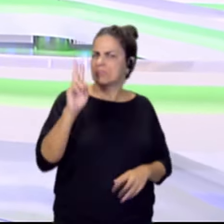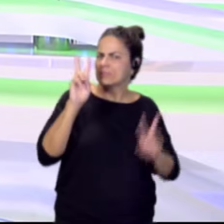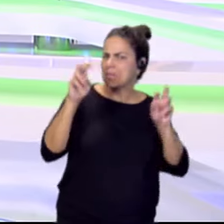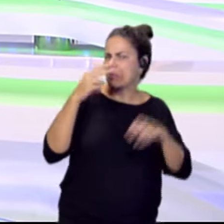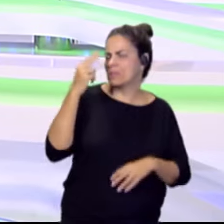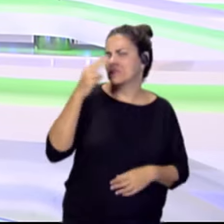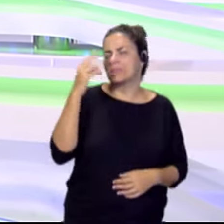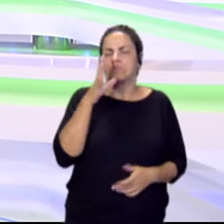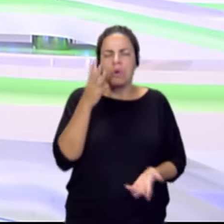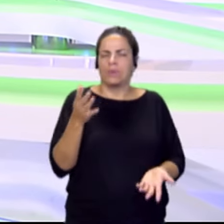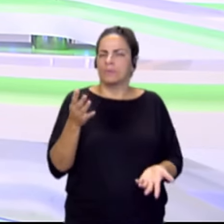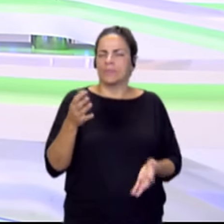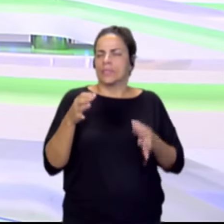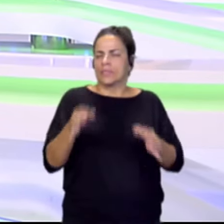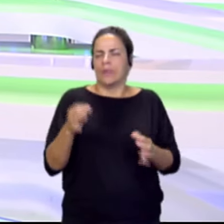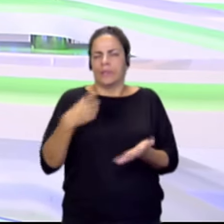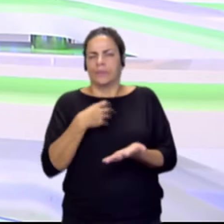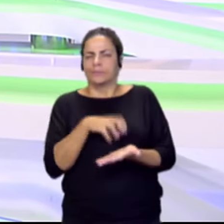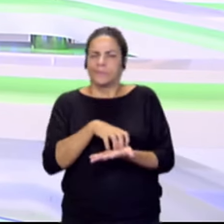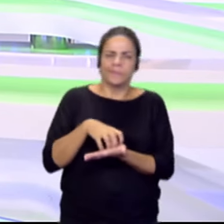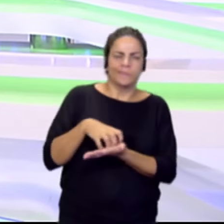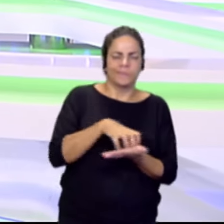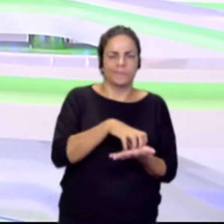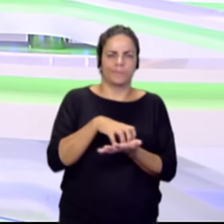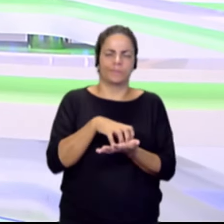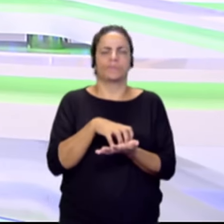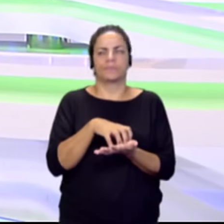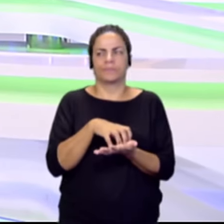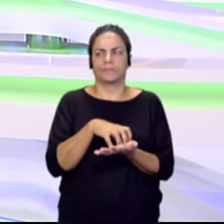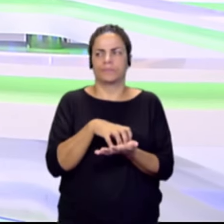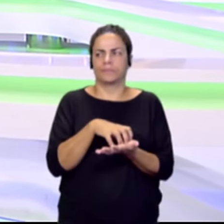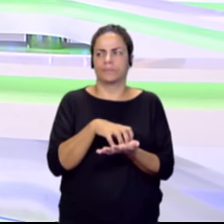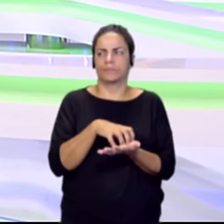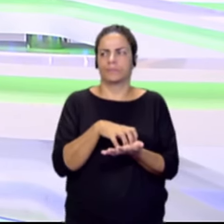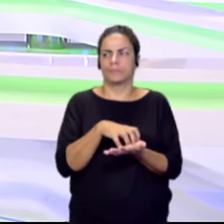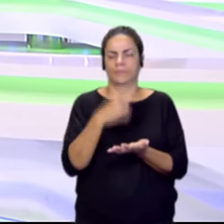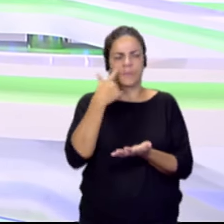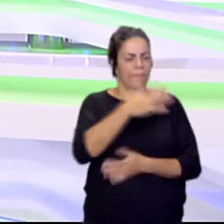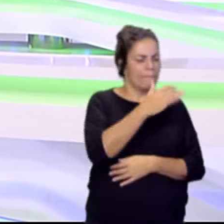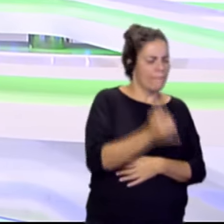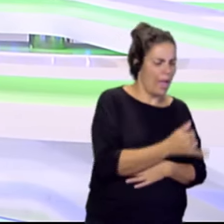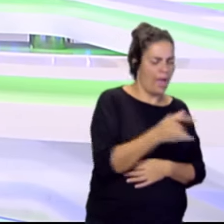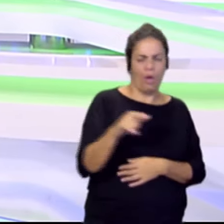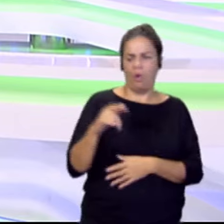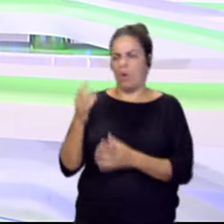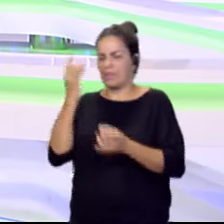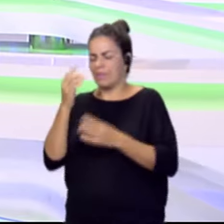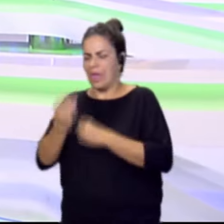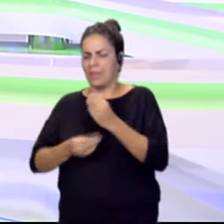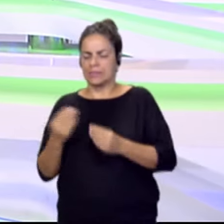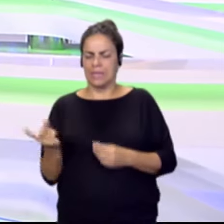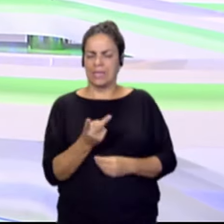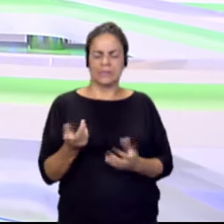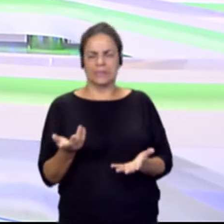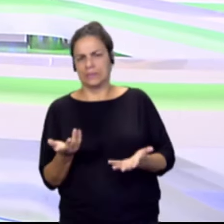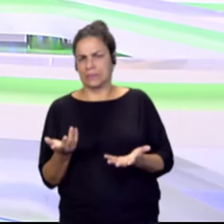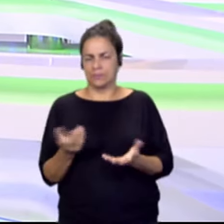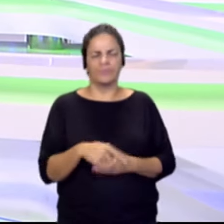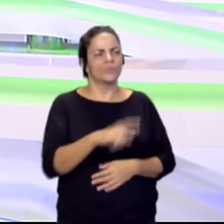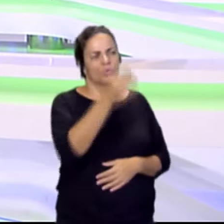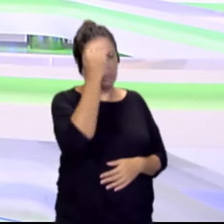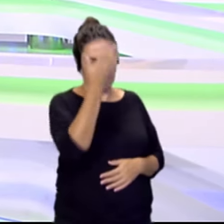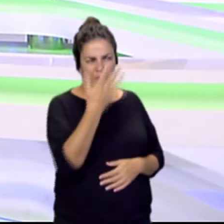muy bien cuándo o cuando no, contraponen las bajas con la actividad, ¿no? Antonio, ¿tú qué piensas? ¿Hay picaresca en esto de las bajas en